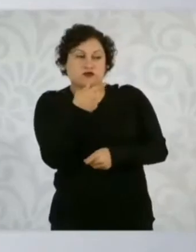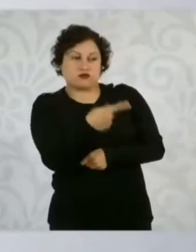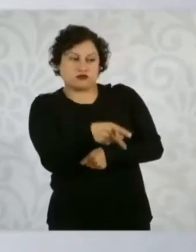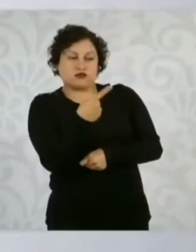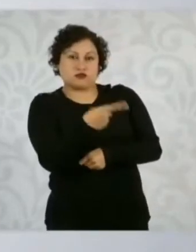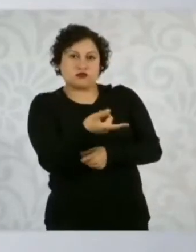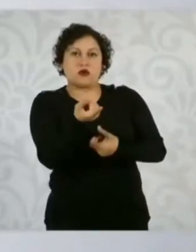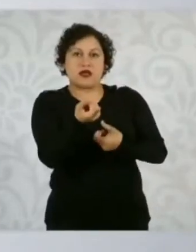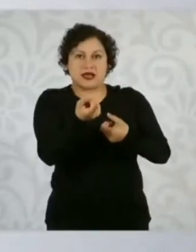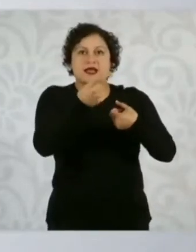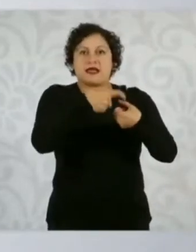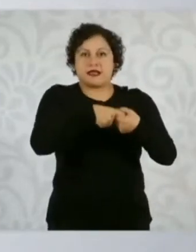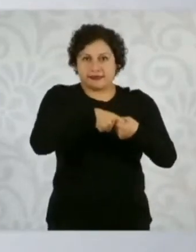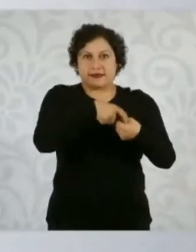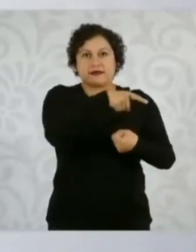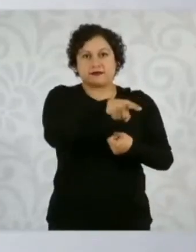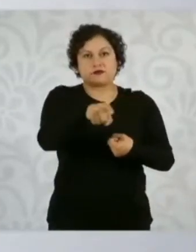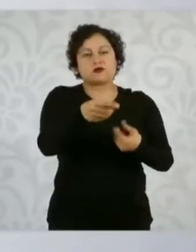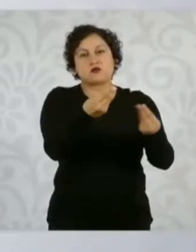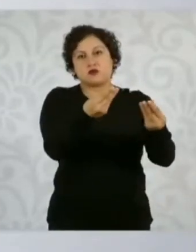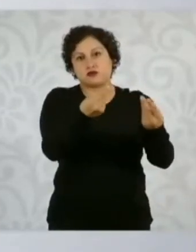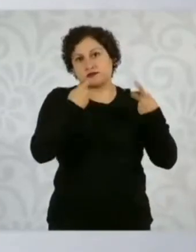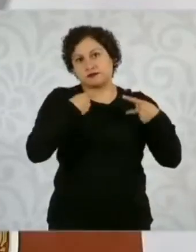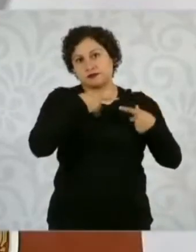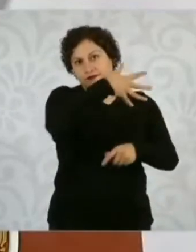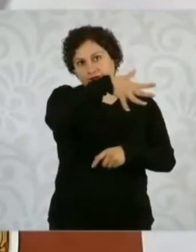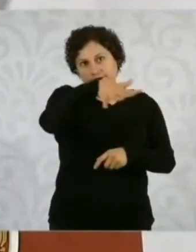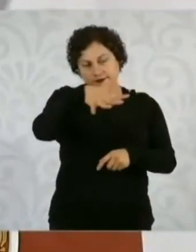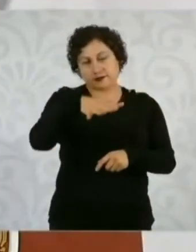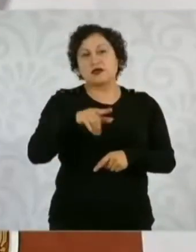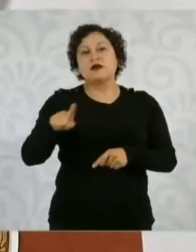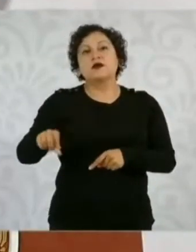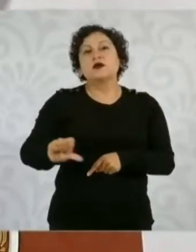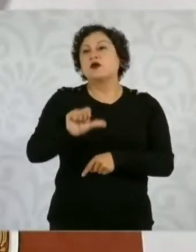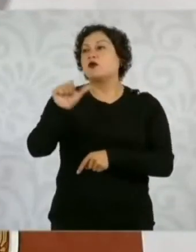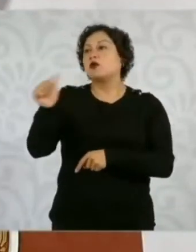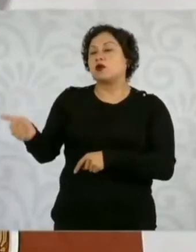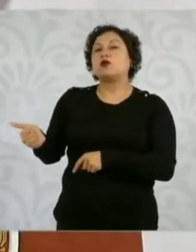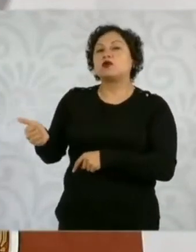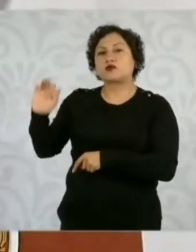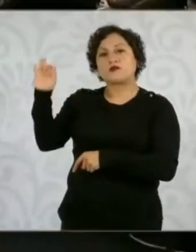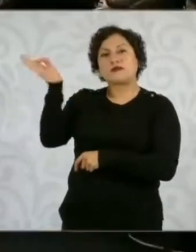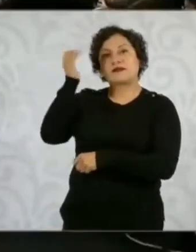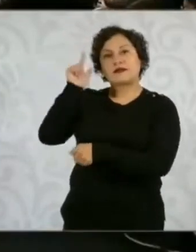son derechohabientes, y otra parte viene del presupuesto de egresos de la Federación.